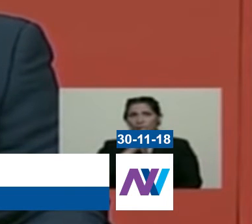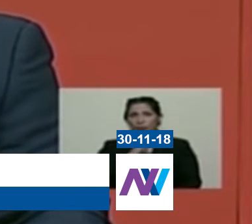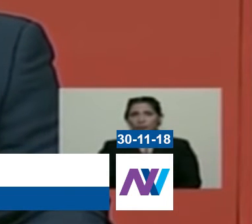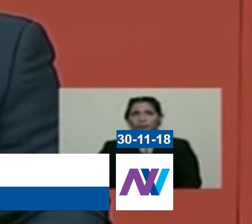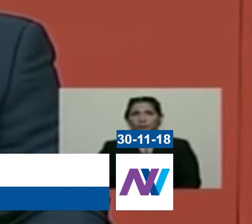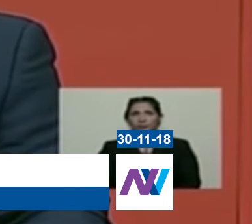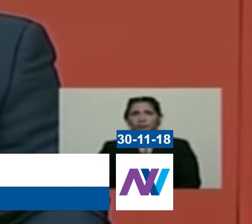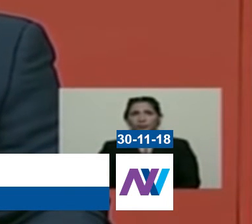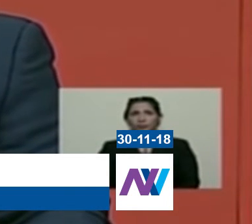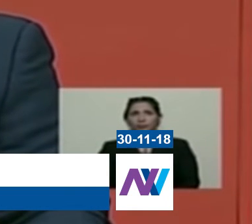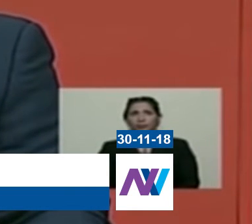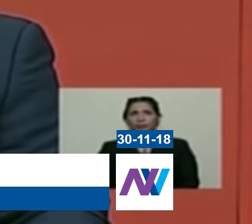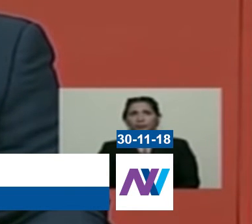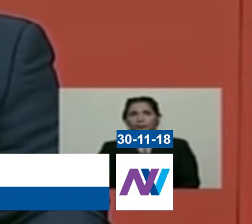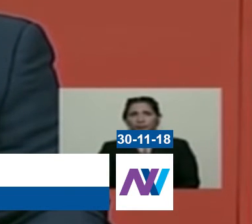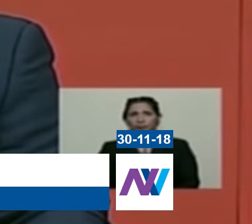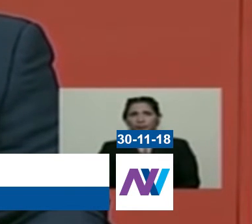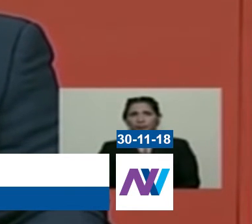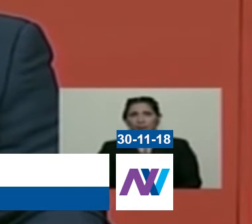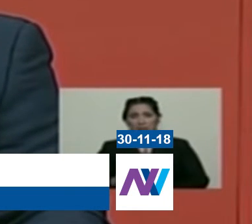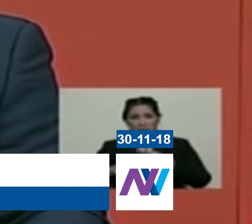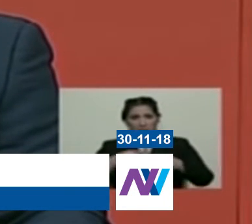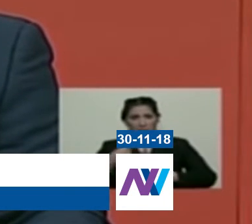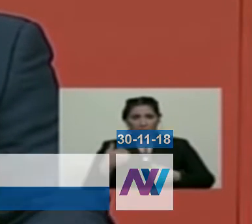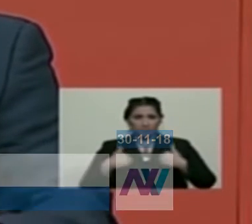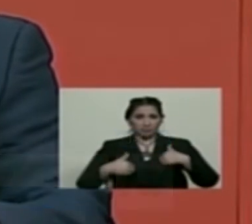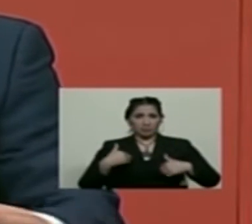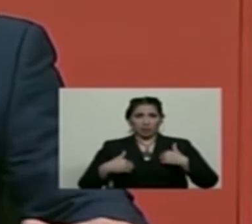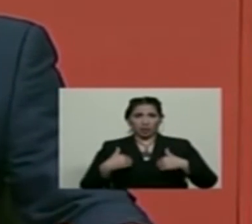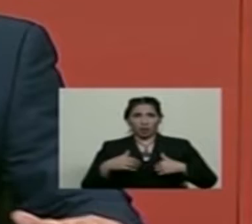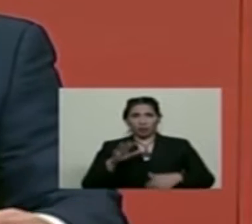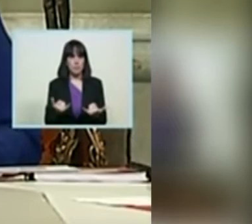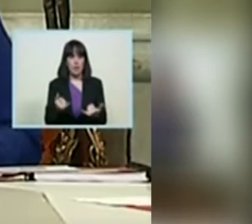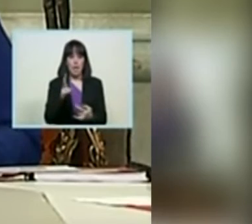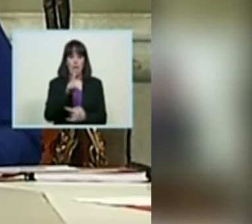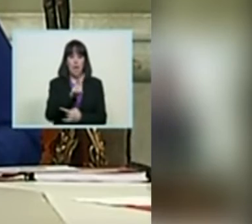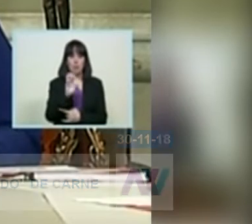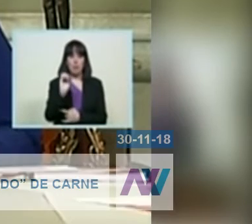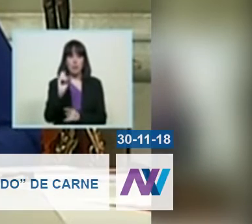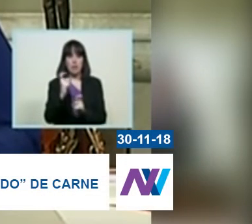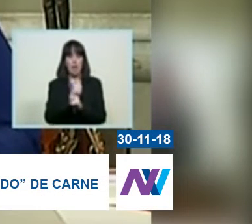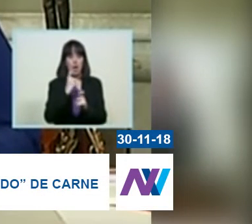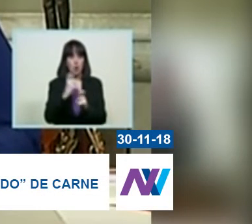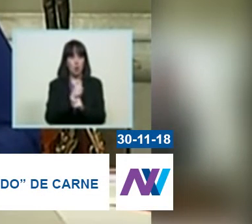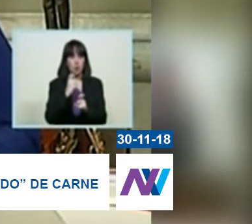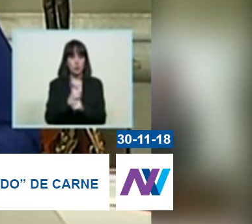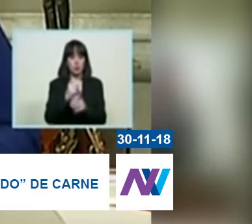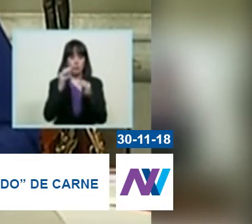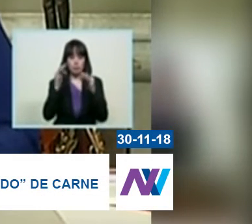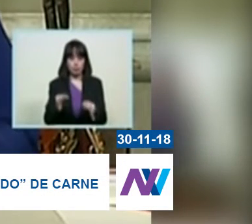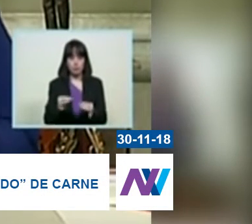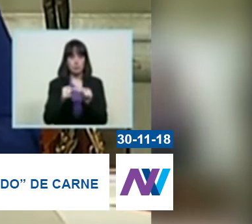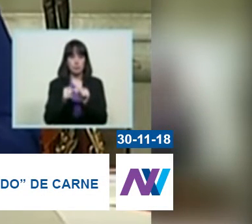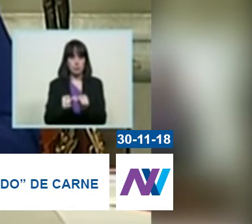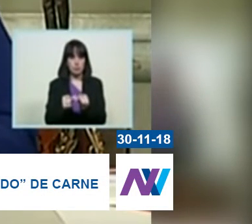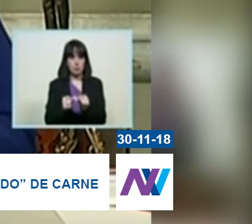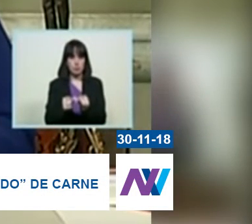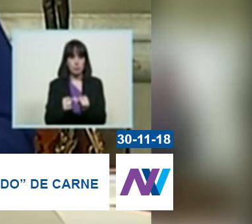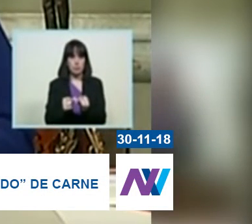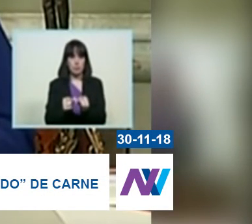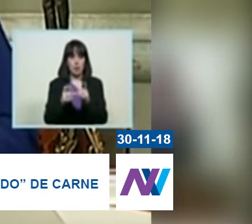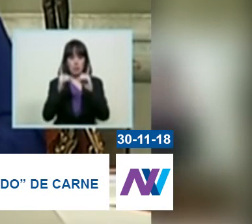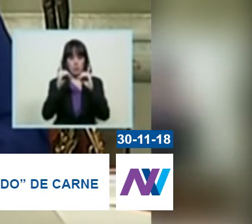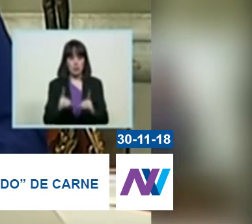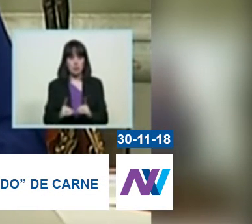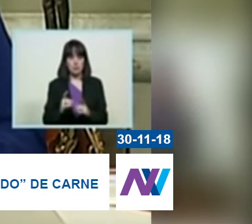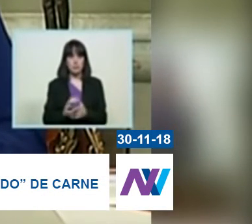luego del miércoles 5 el billete anterior cnc el collage maduro se realizó el pasado 20 de agosto una reconversión